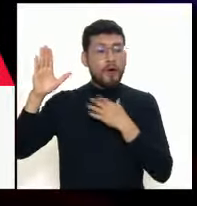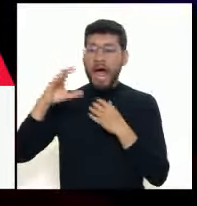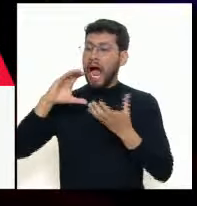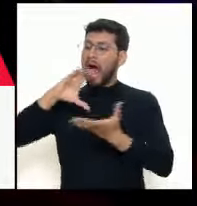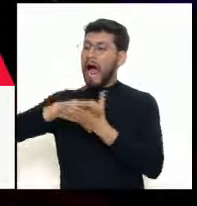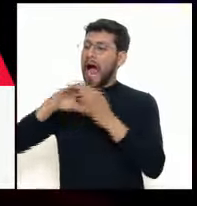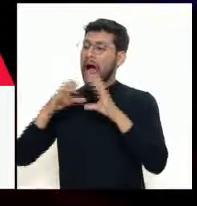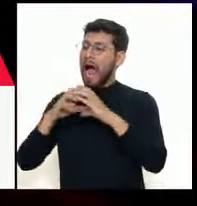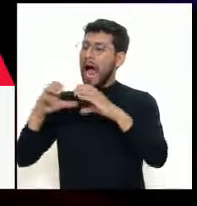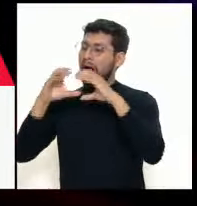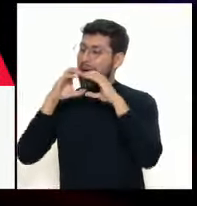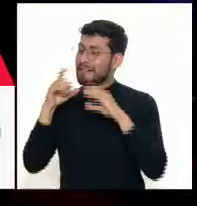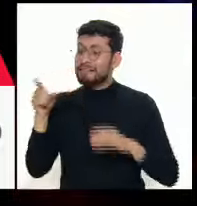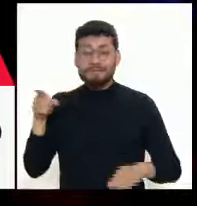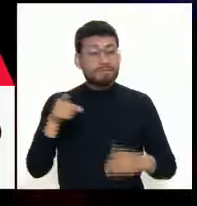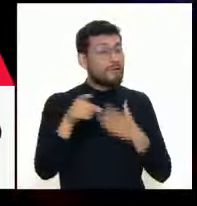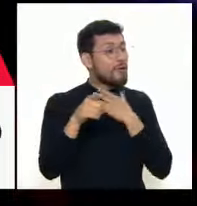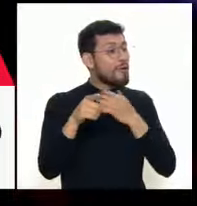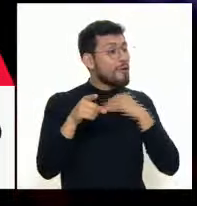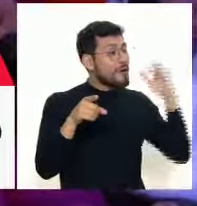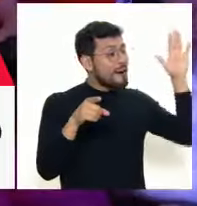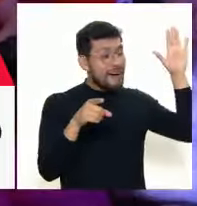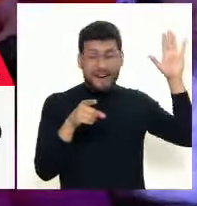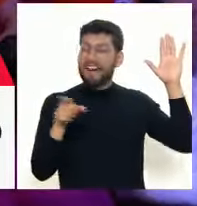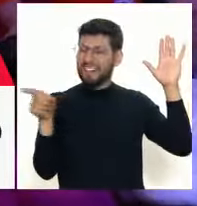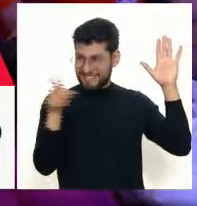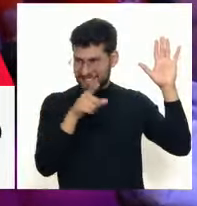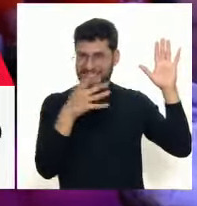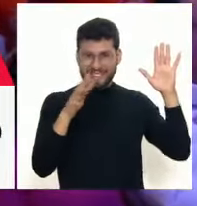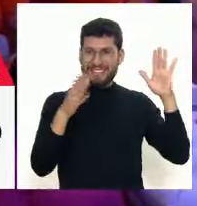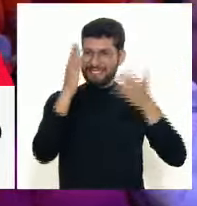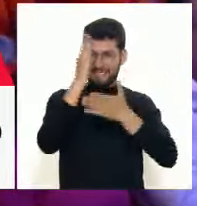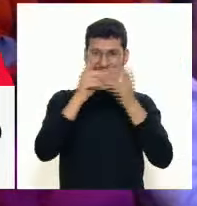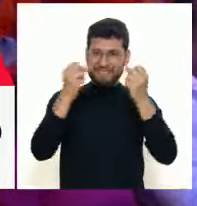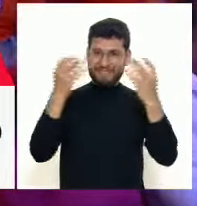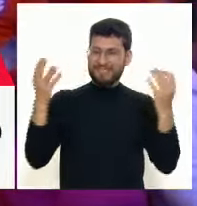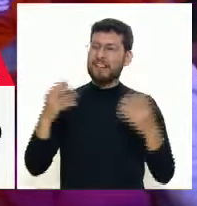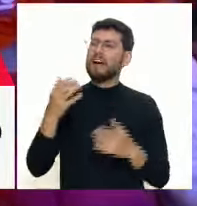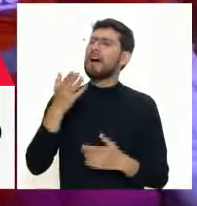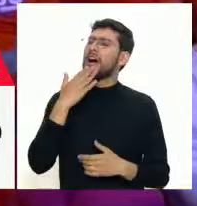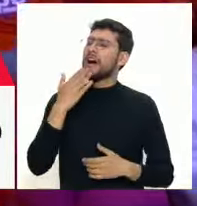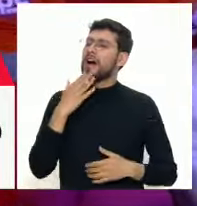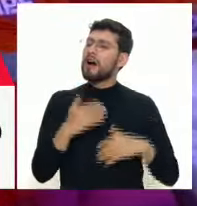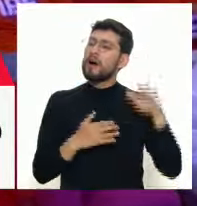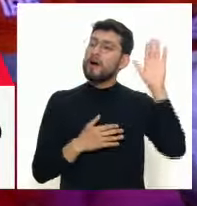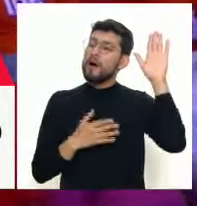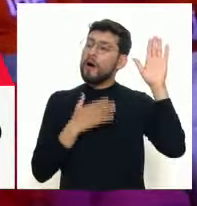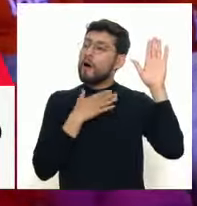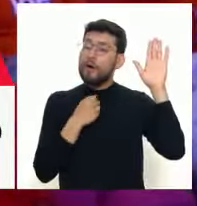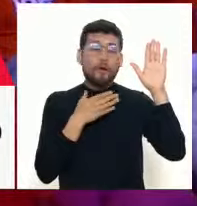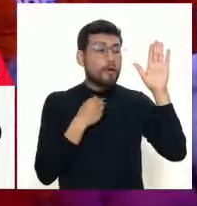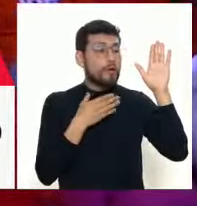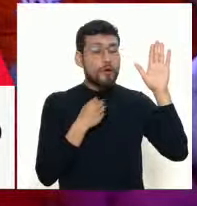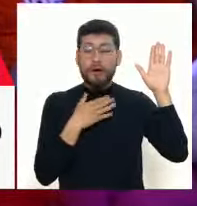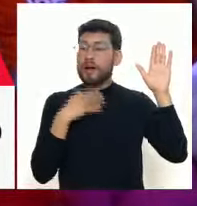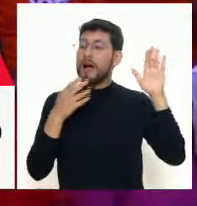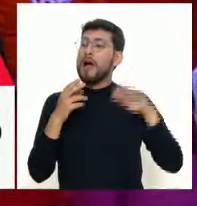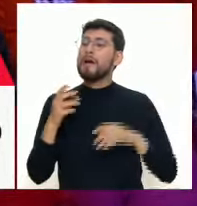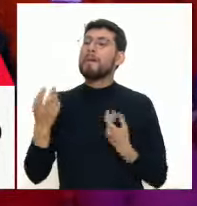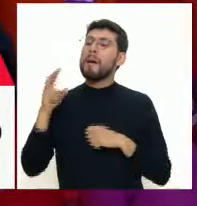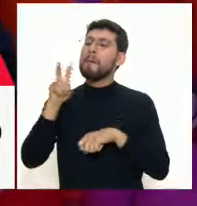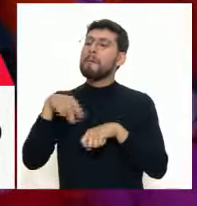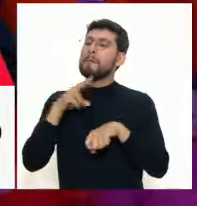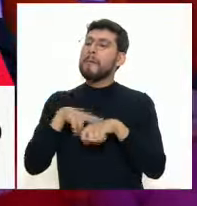hamburguesas. Ok, la mitad. Quiero que levante la mano el niño o niña que le gustan, por ejemplo, las papas